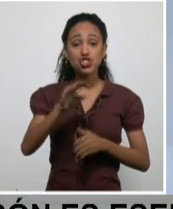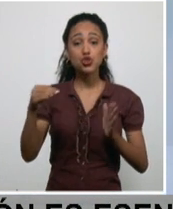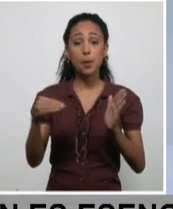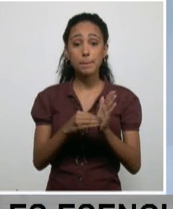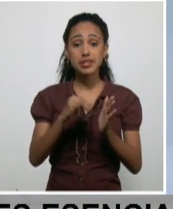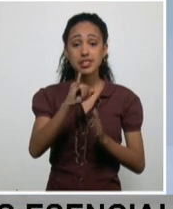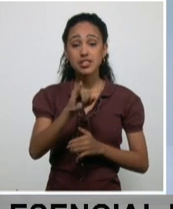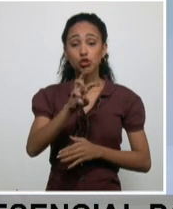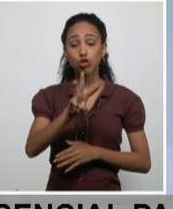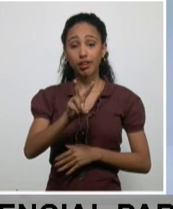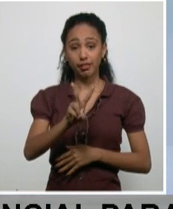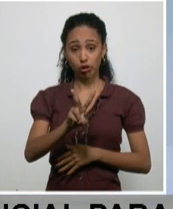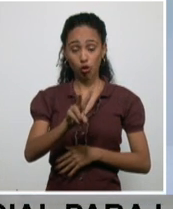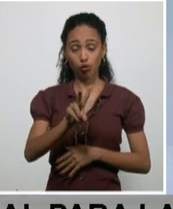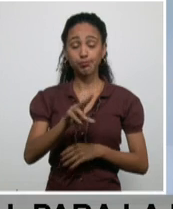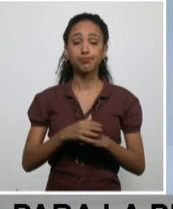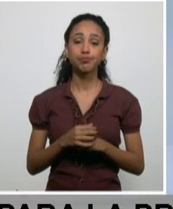88.632,